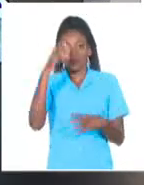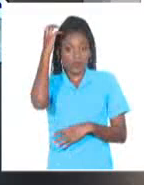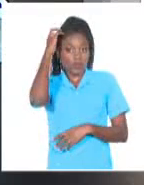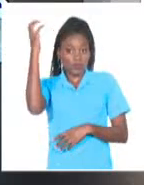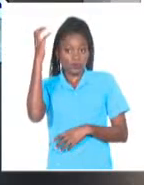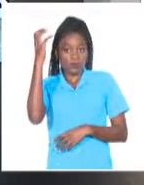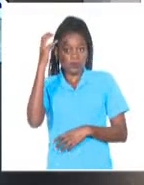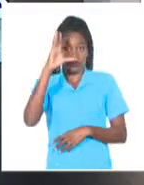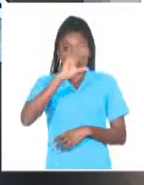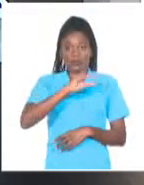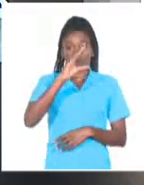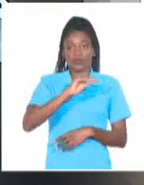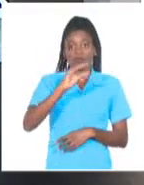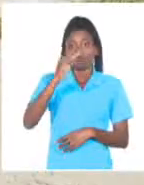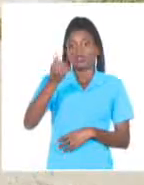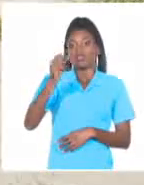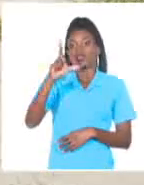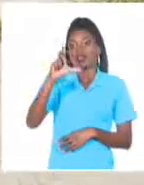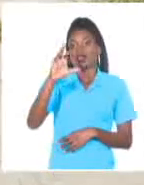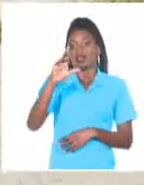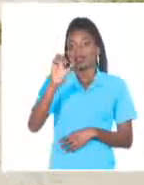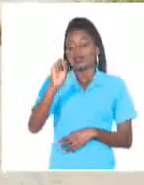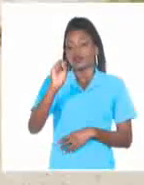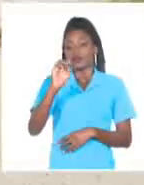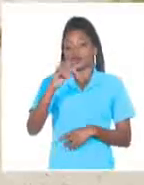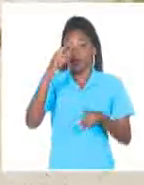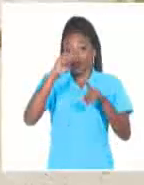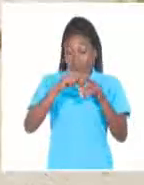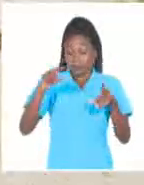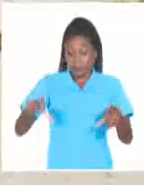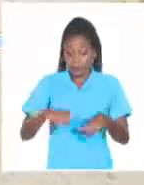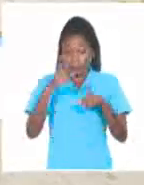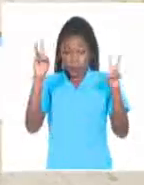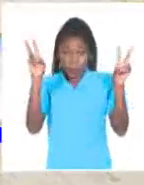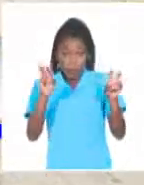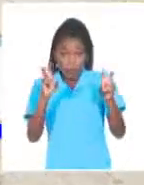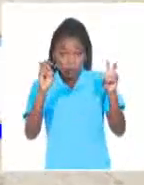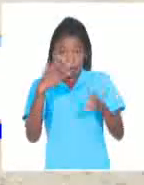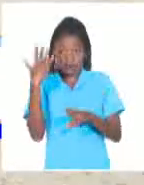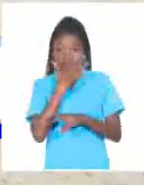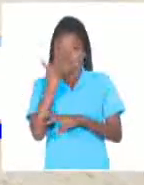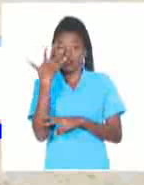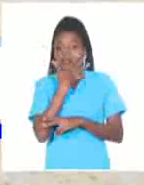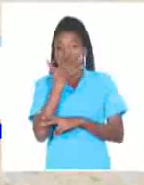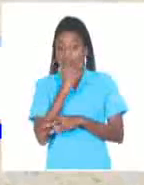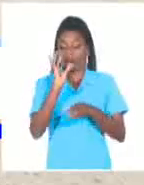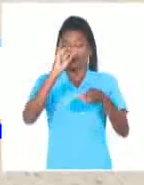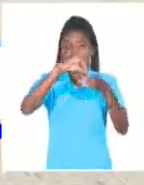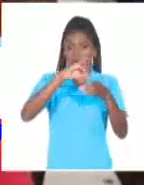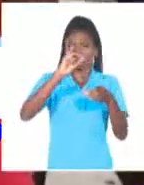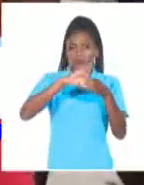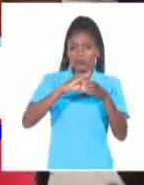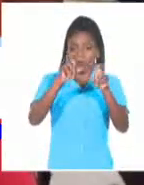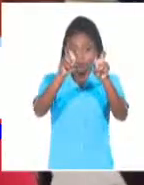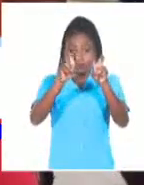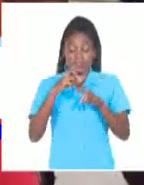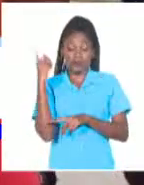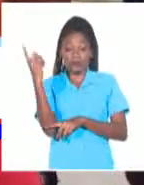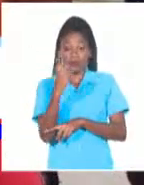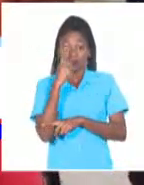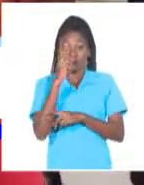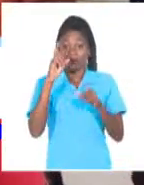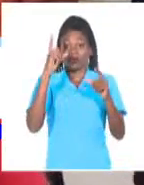corrupto de Carlos prio socarras el acto por la efeméride fue presidido por la integrante del secretariado Nacional de la